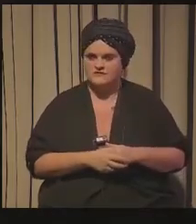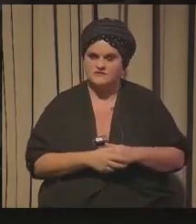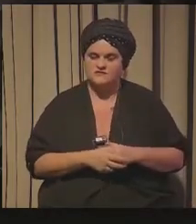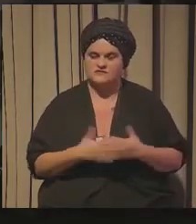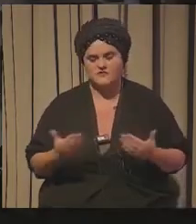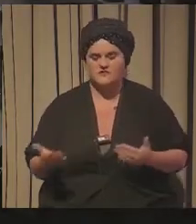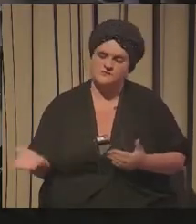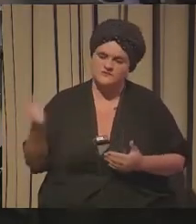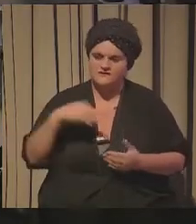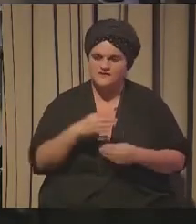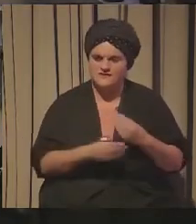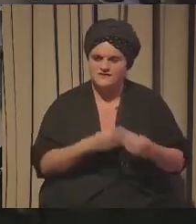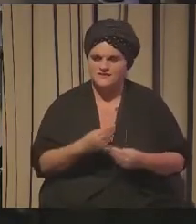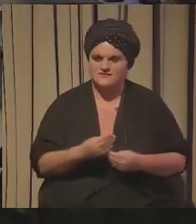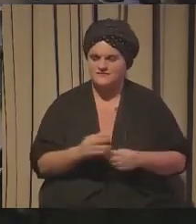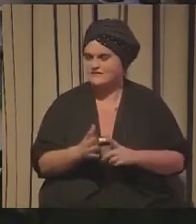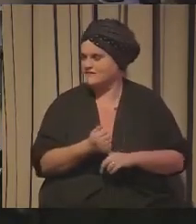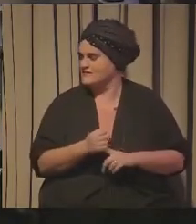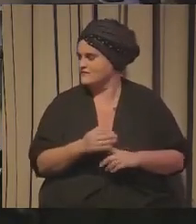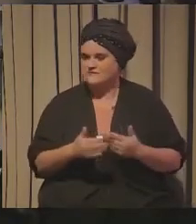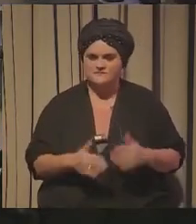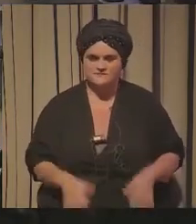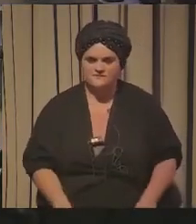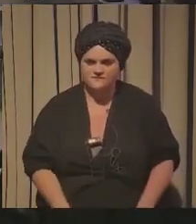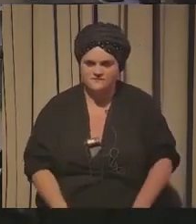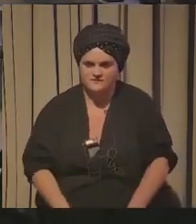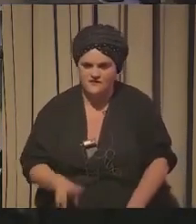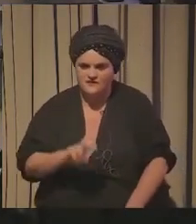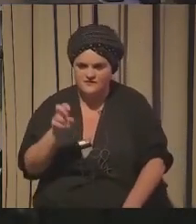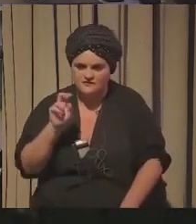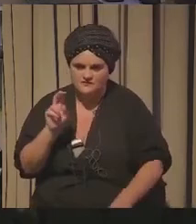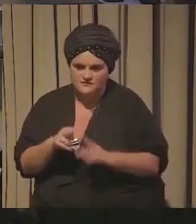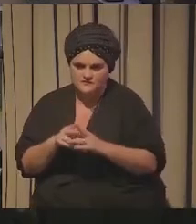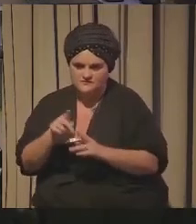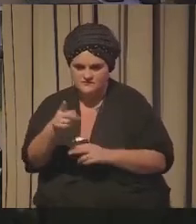adelante y vamos a por ello. Muchísimas gracias.